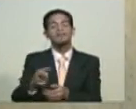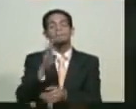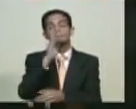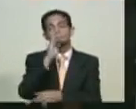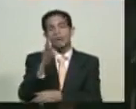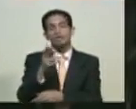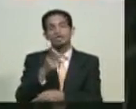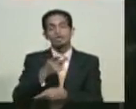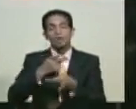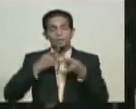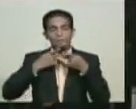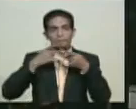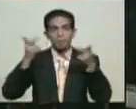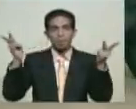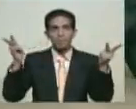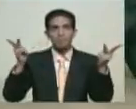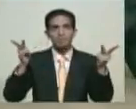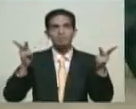privada.